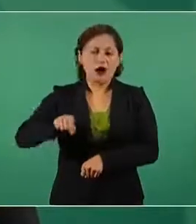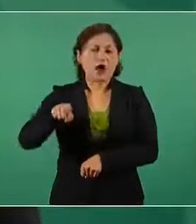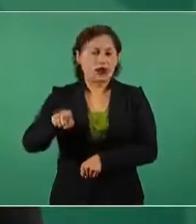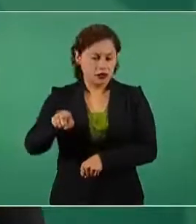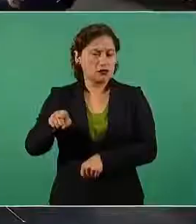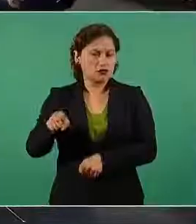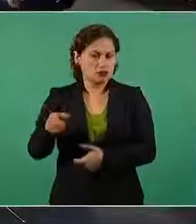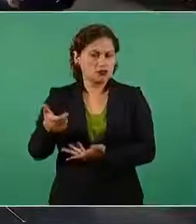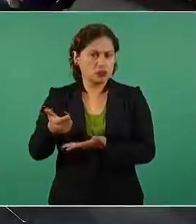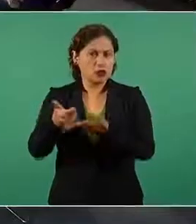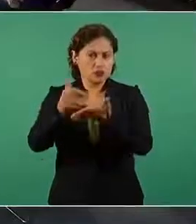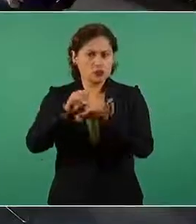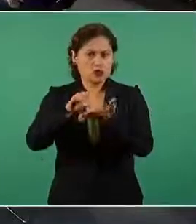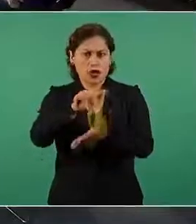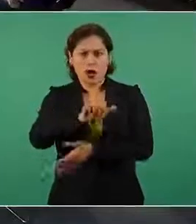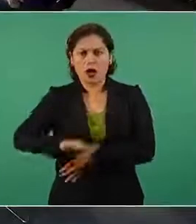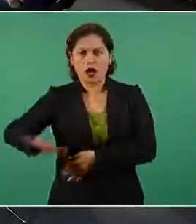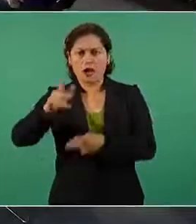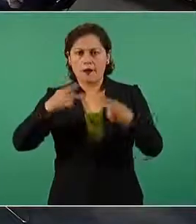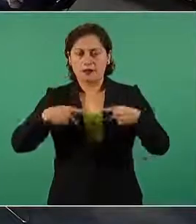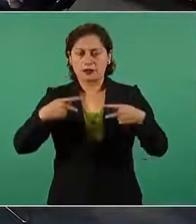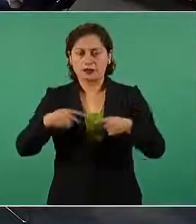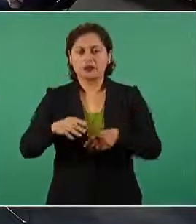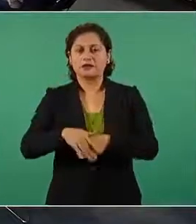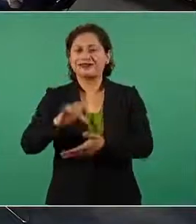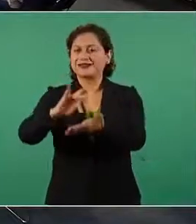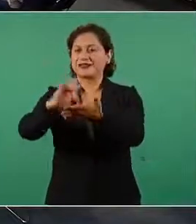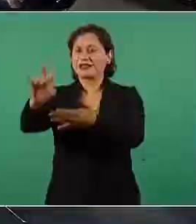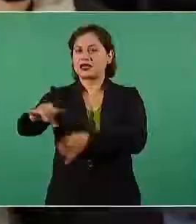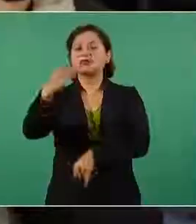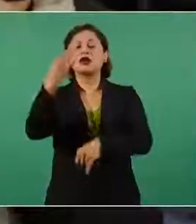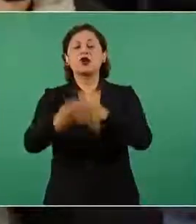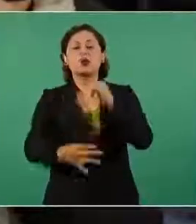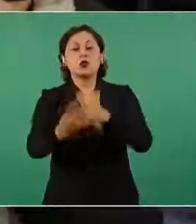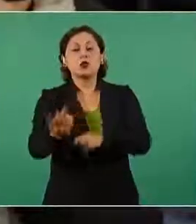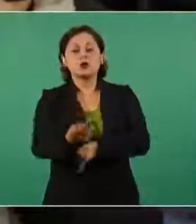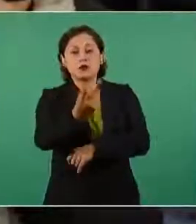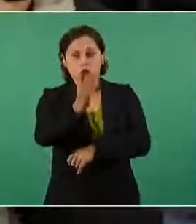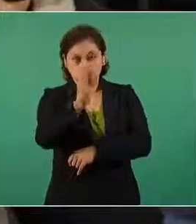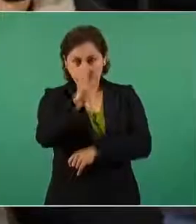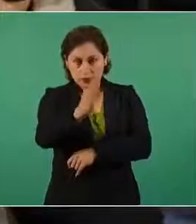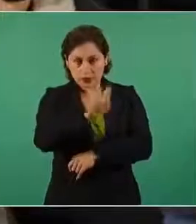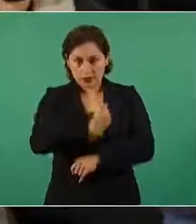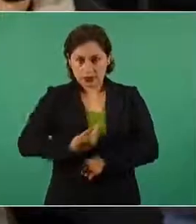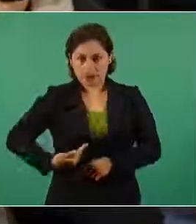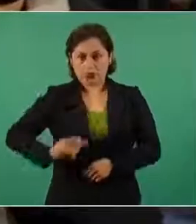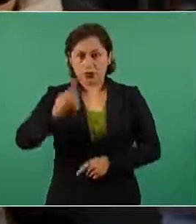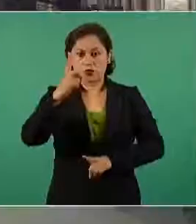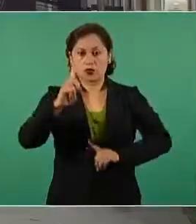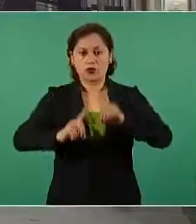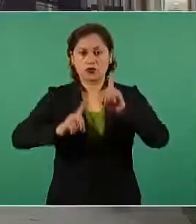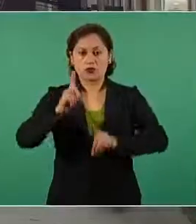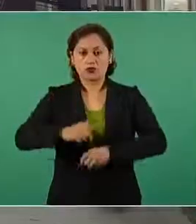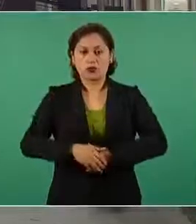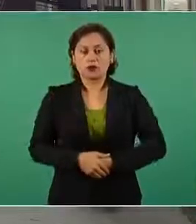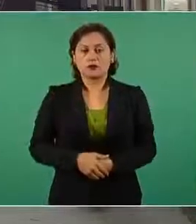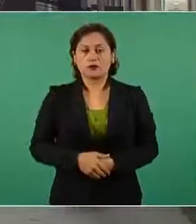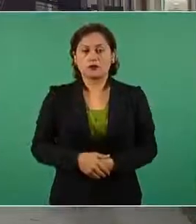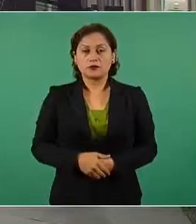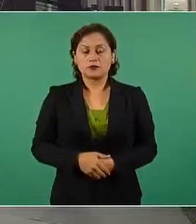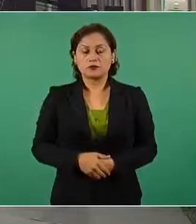a la población. Gracias. Presidente, una duda más. ¿Tiene el dato de cuántos